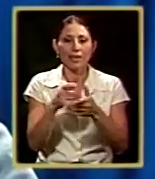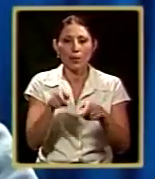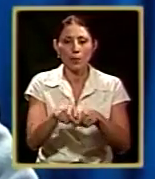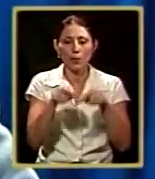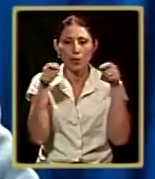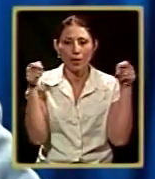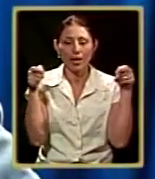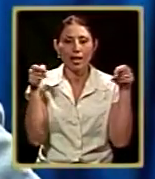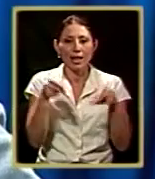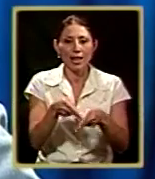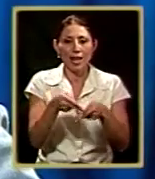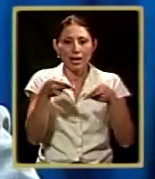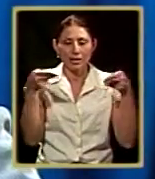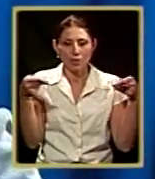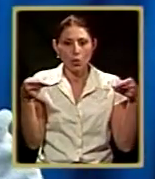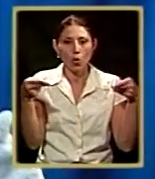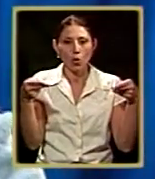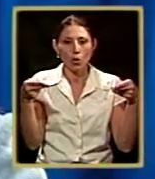la Nación.